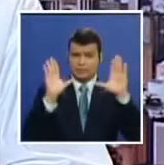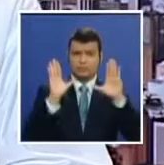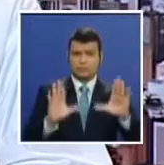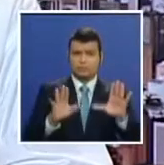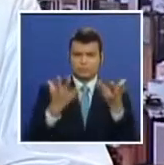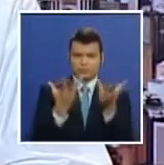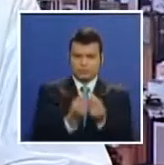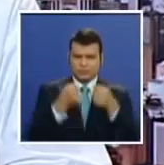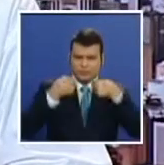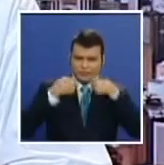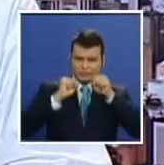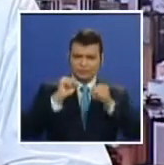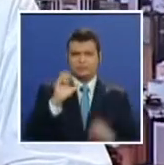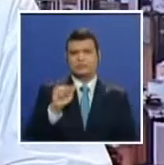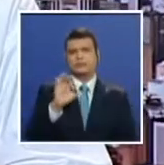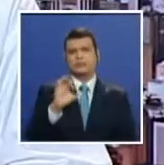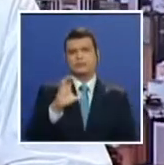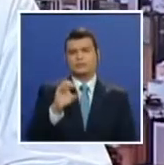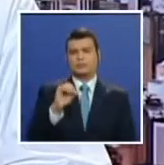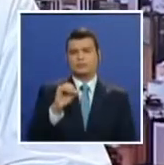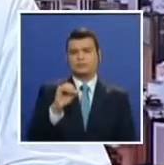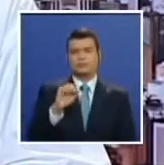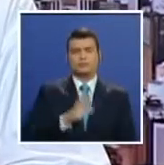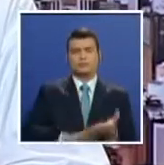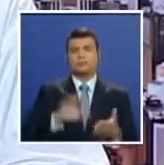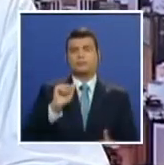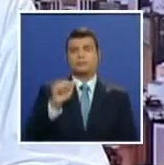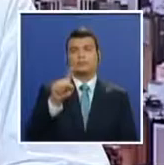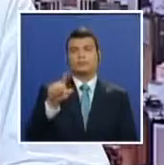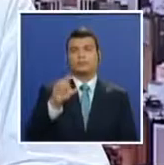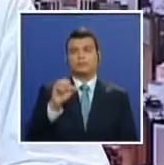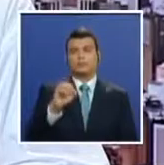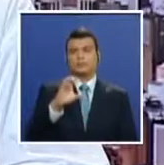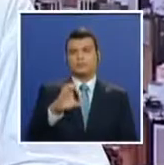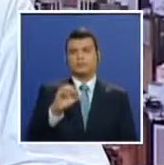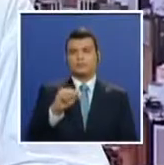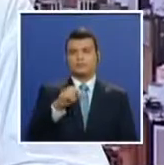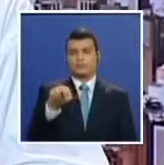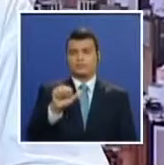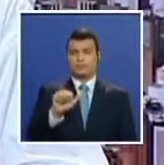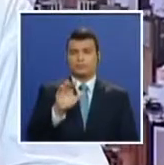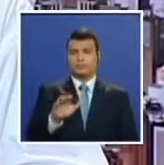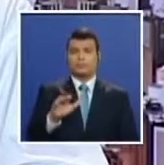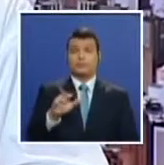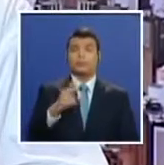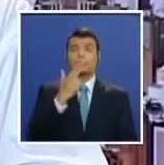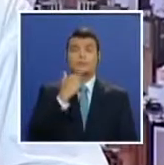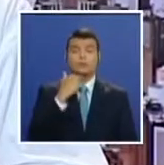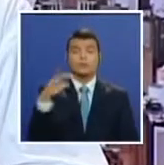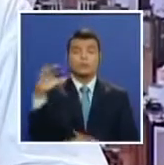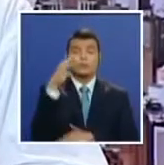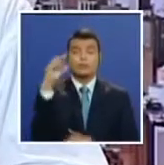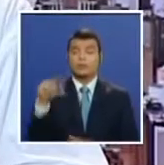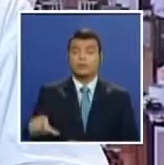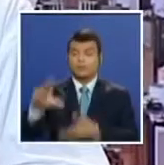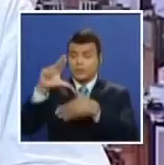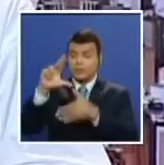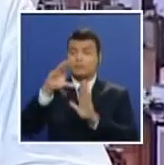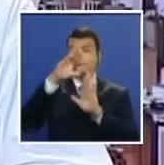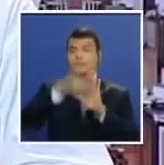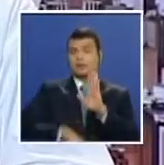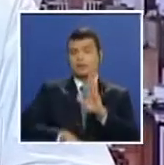asocaña y que ha enviado al gobierno en donde el azúcar en colombia es ramal para américa latina